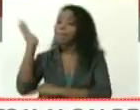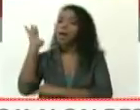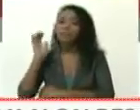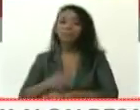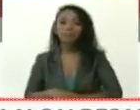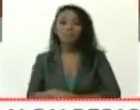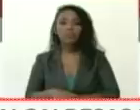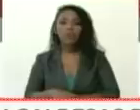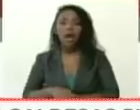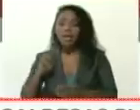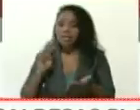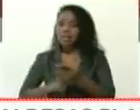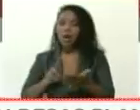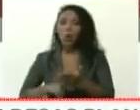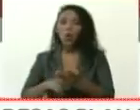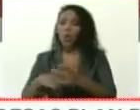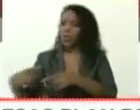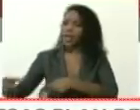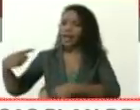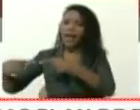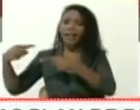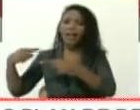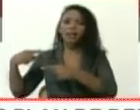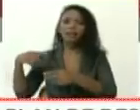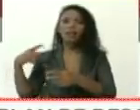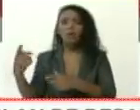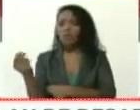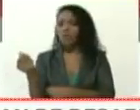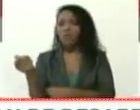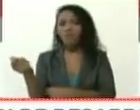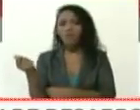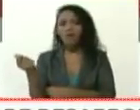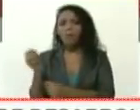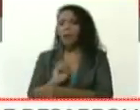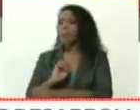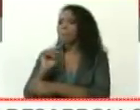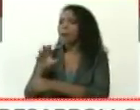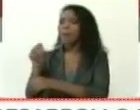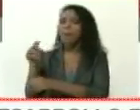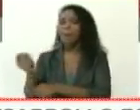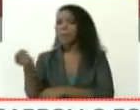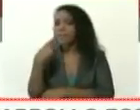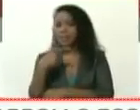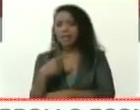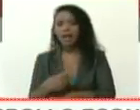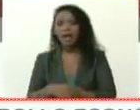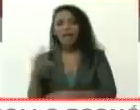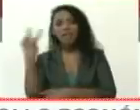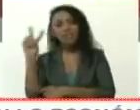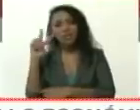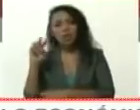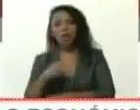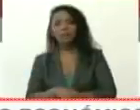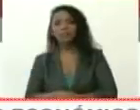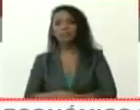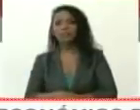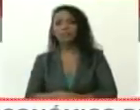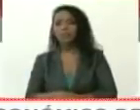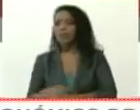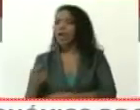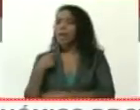El seguro de guerra le cobran a la importación de medicinas y medicamentos y comida en Venezuela. Los